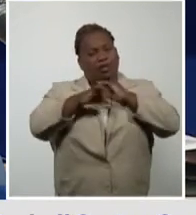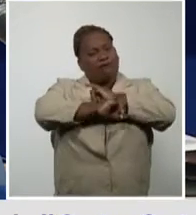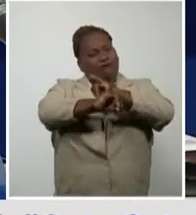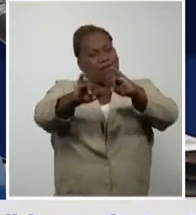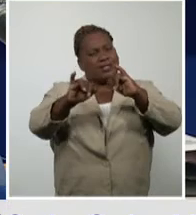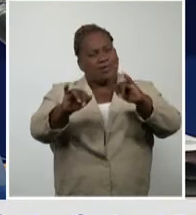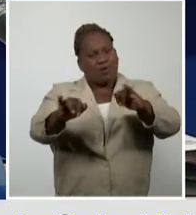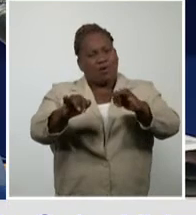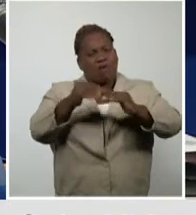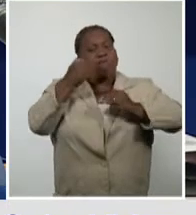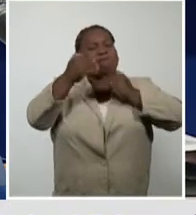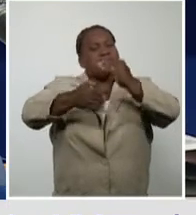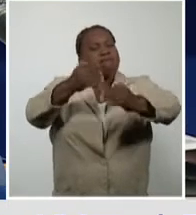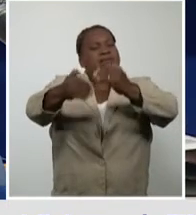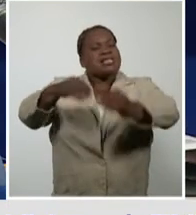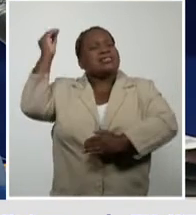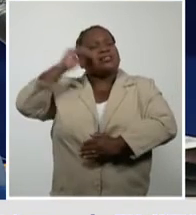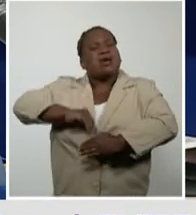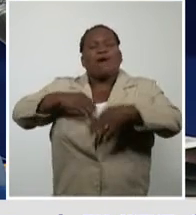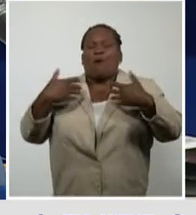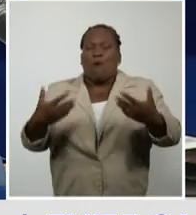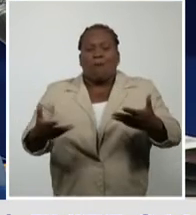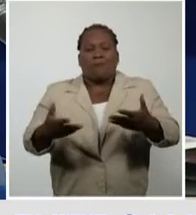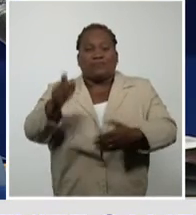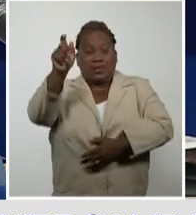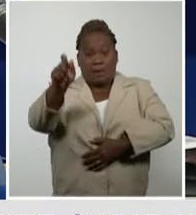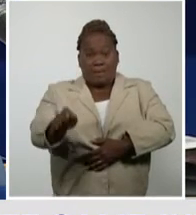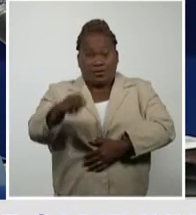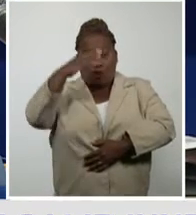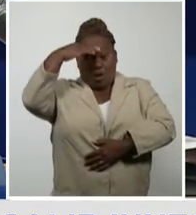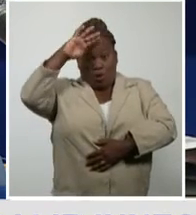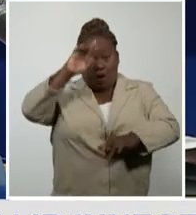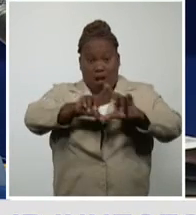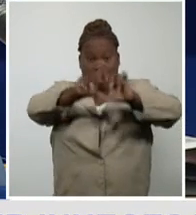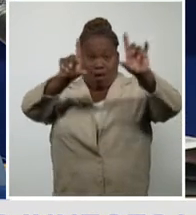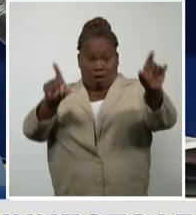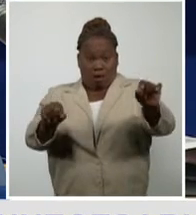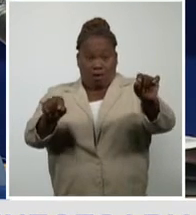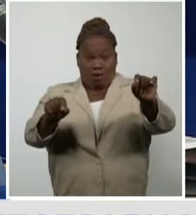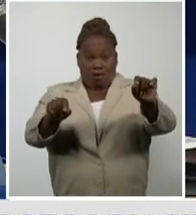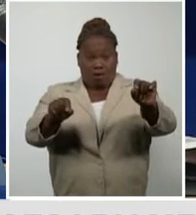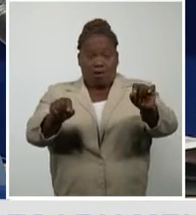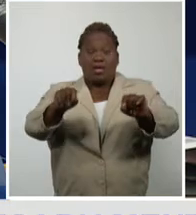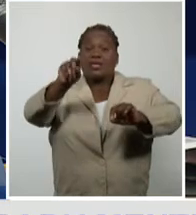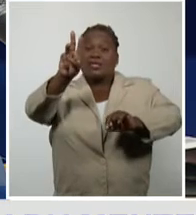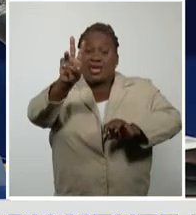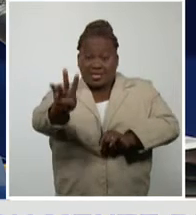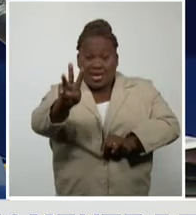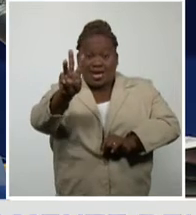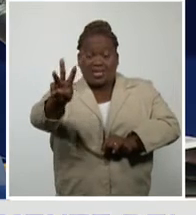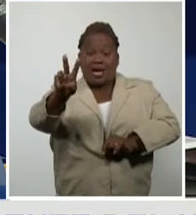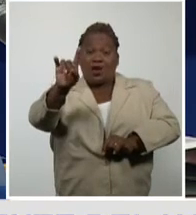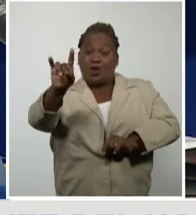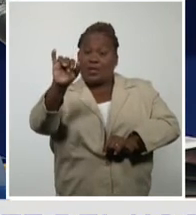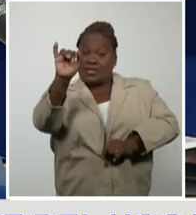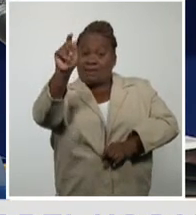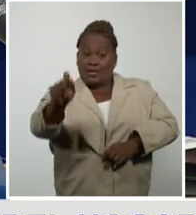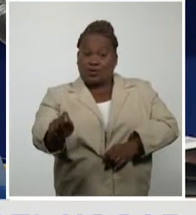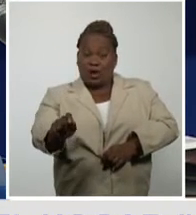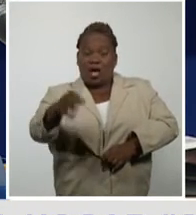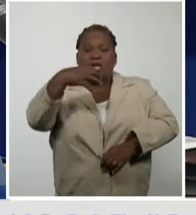de la evolución de los pacientes en nuestro país, que son 396 personas, presentan